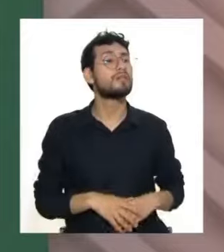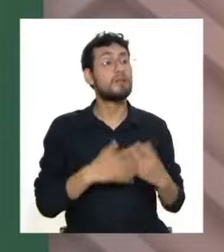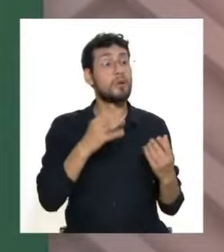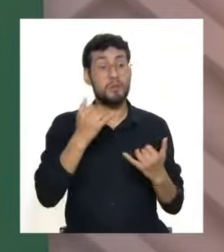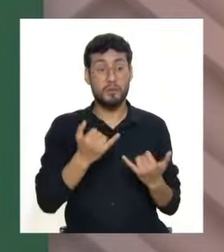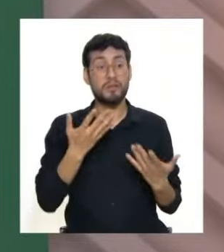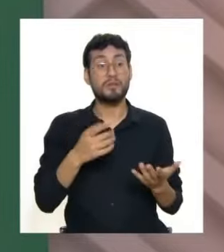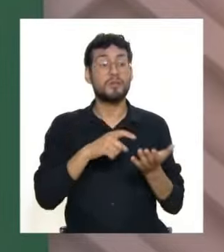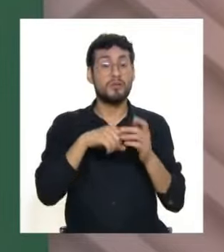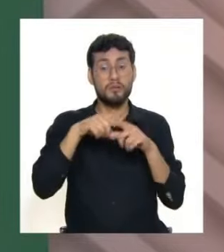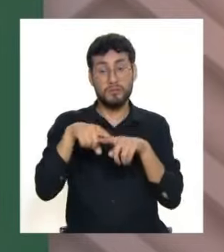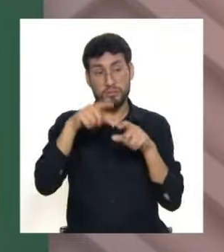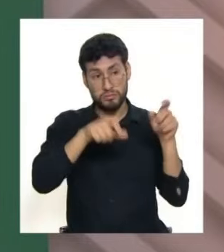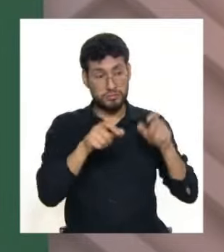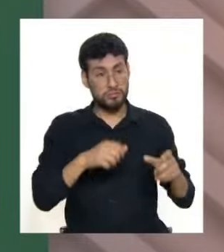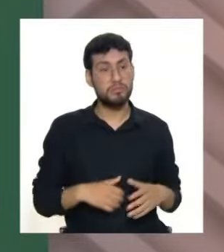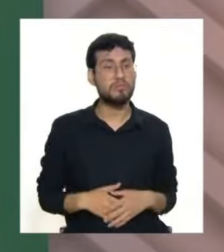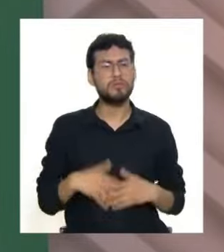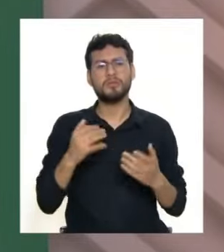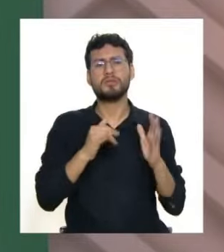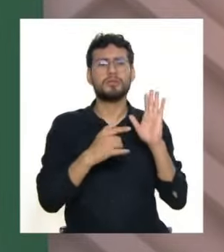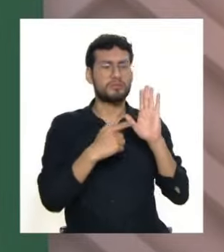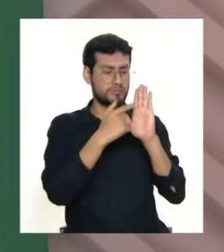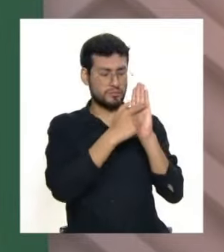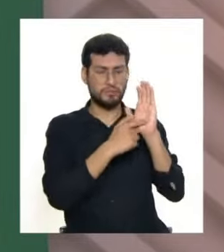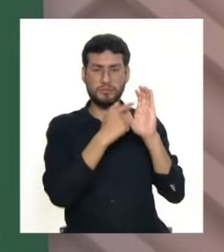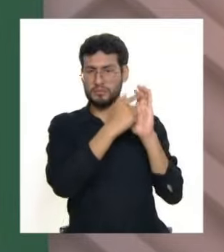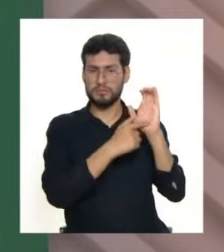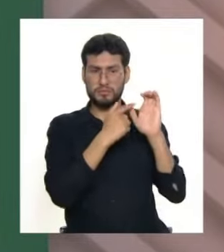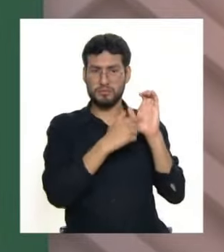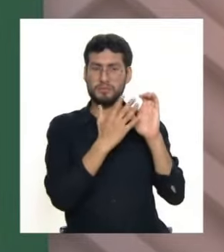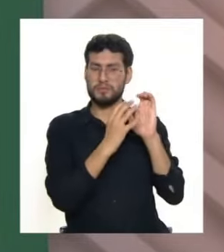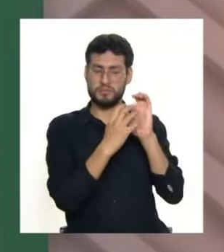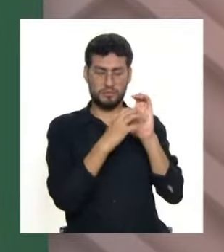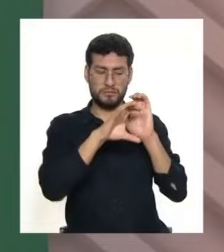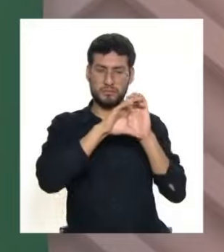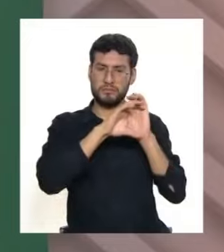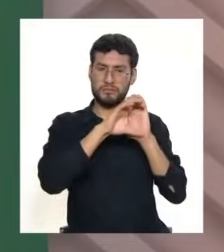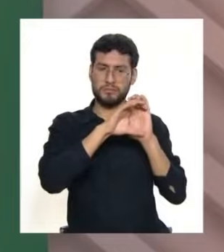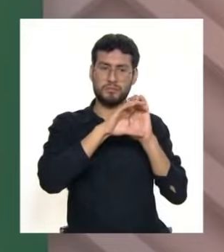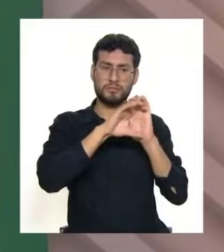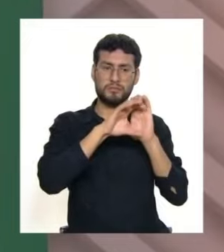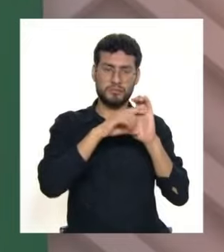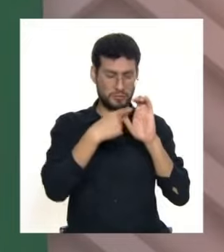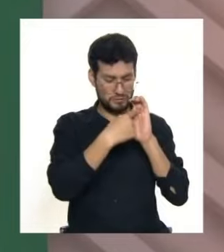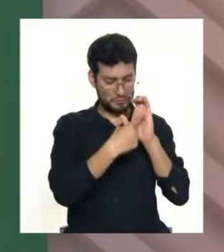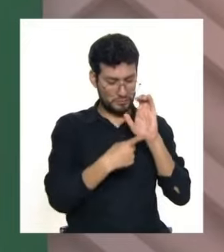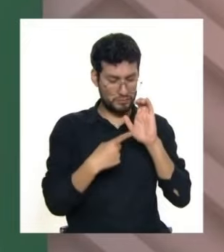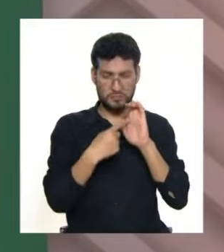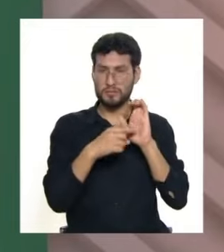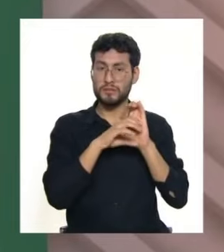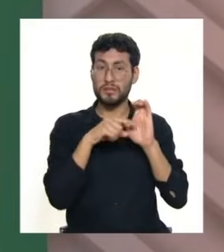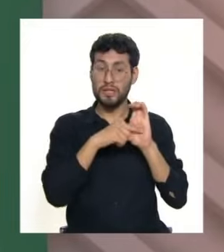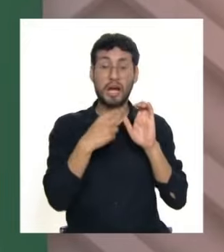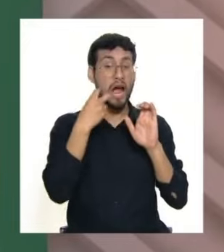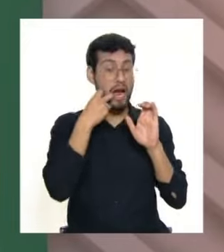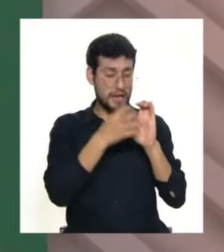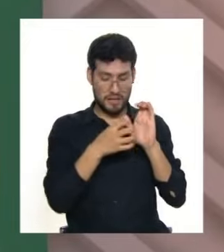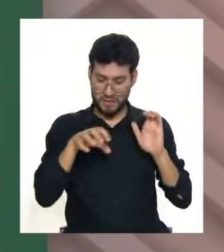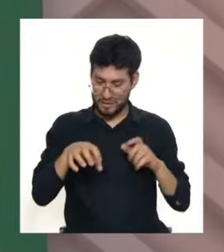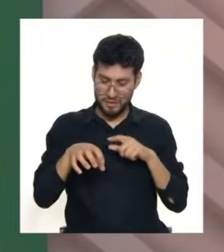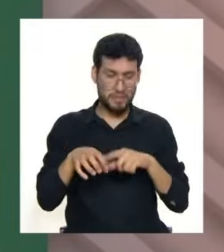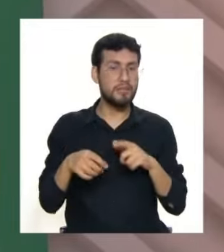porque el requerimiento depende de cada persona, claro, es siempre la palma de tu mano, yeah, en promedio. Así que con esta cantidad de cecina en el almuerzo, he